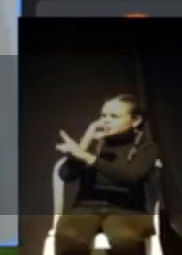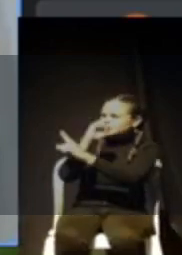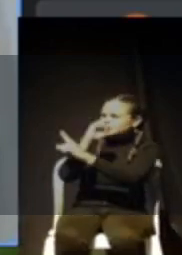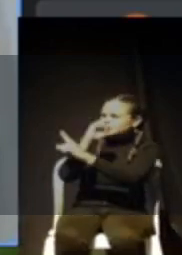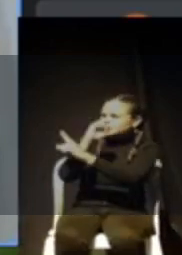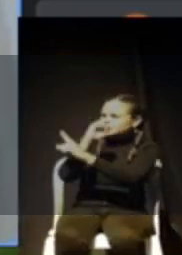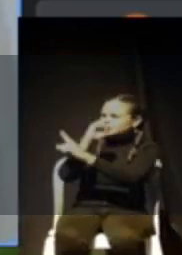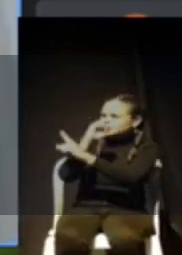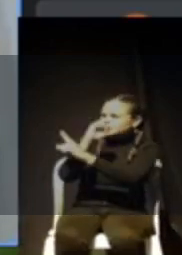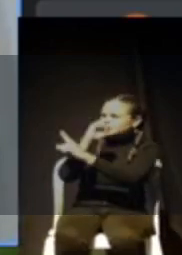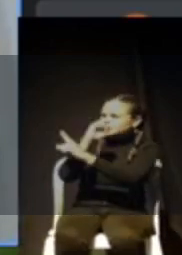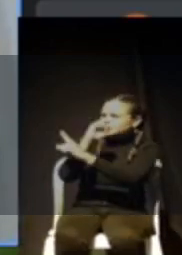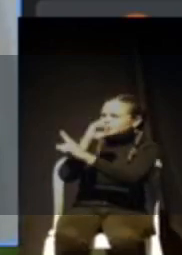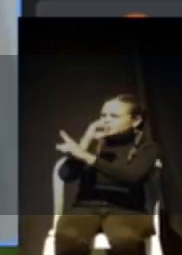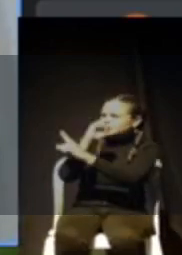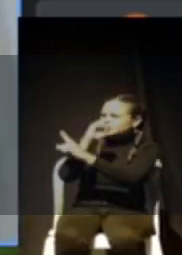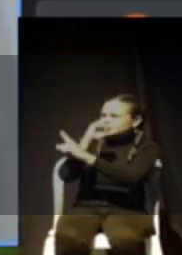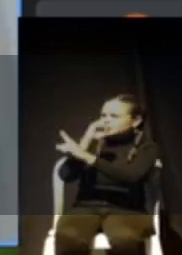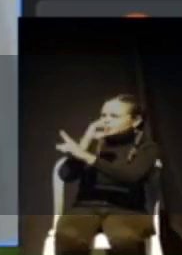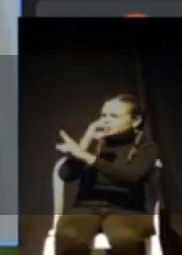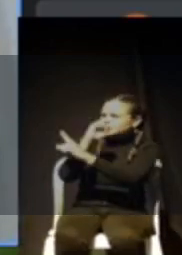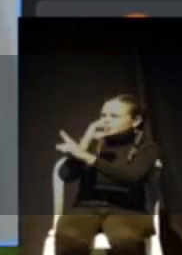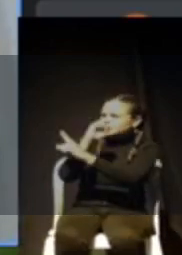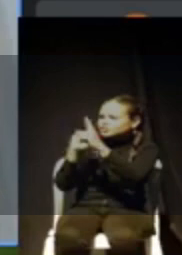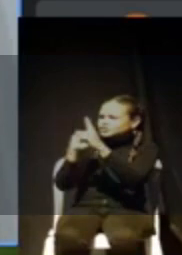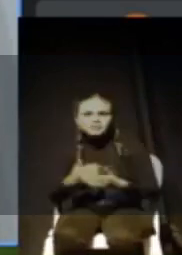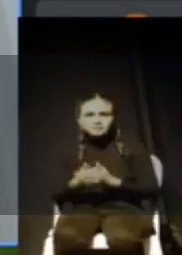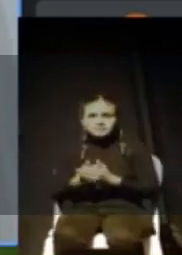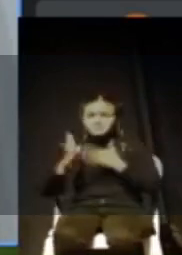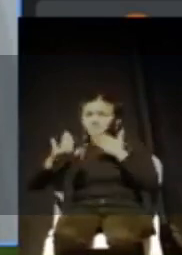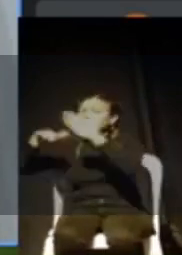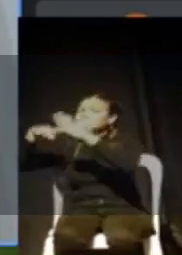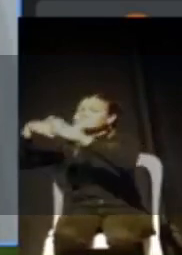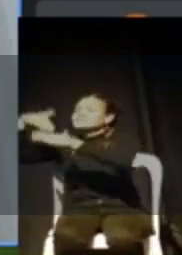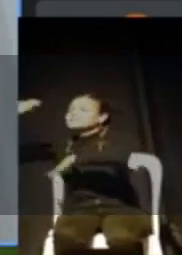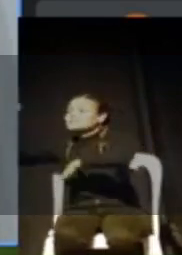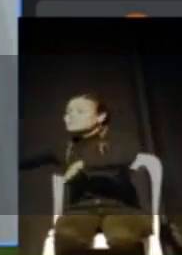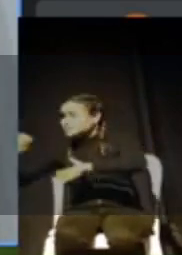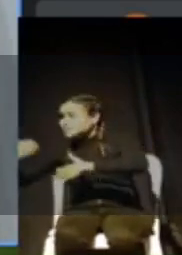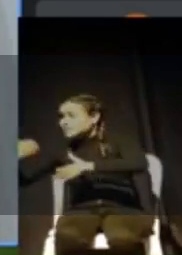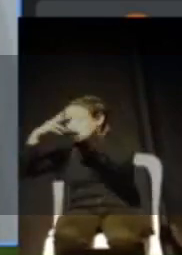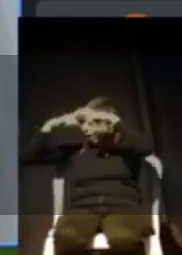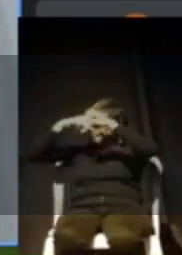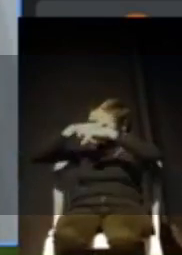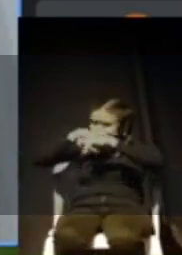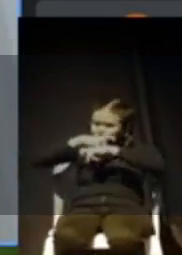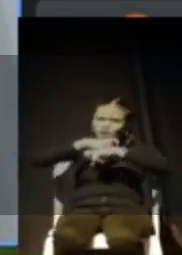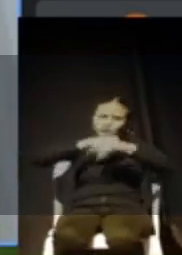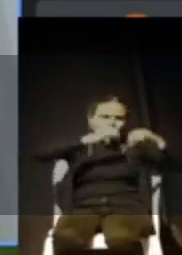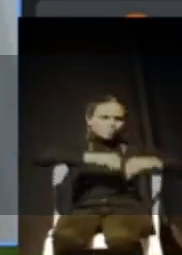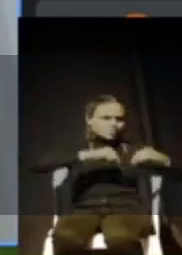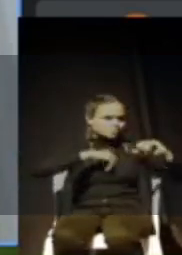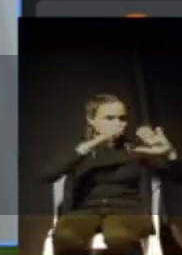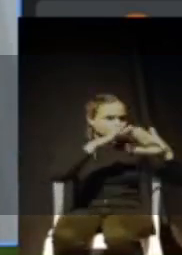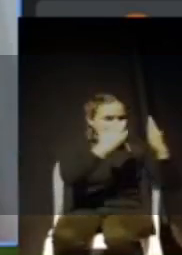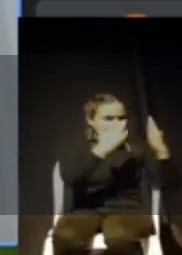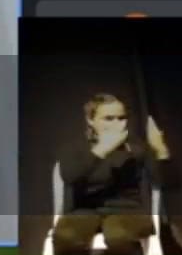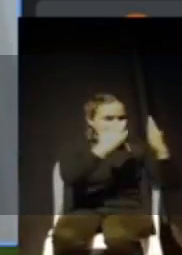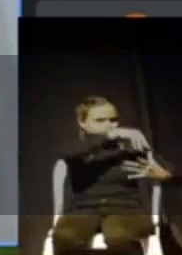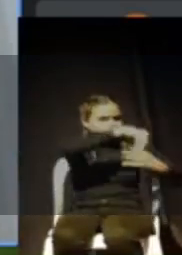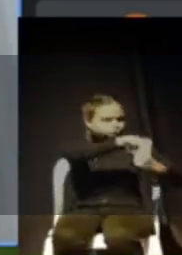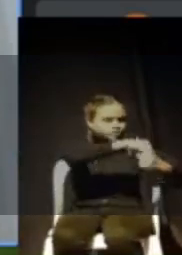sociales y escolares. Luego, es posible adentrarse en la estructura escolar que implica